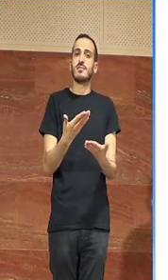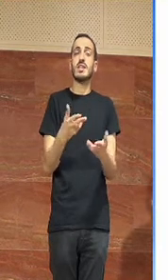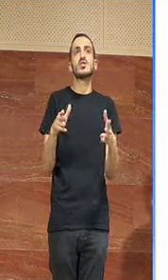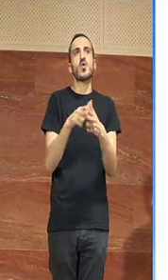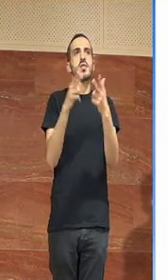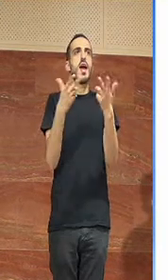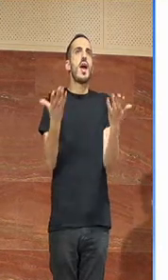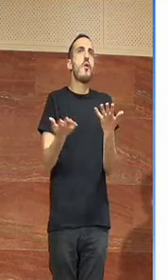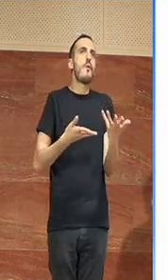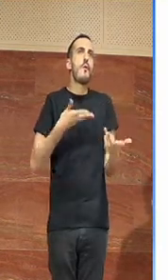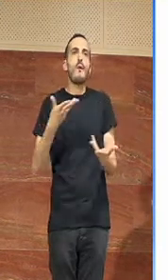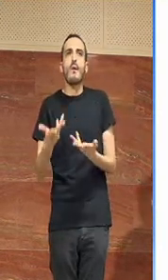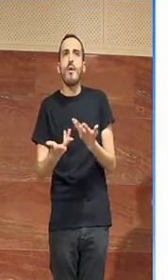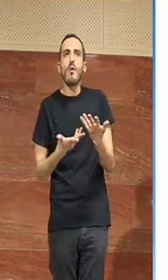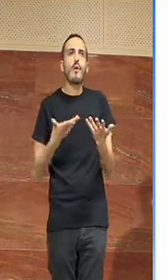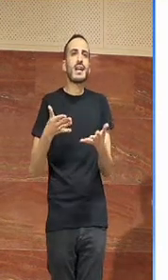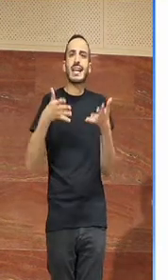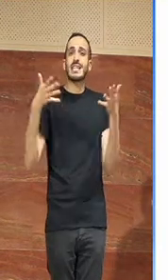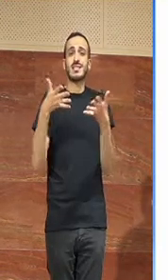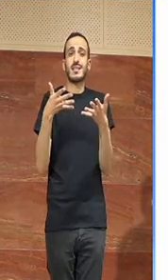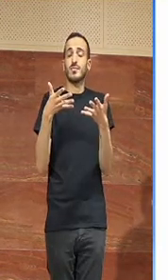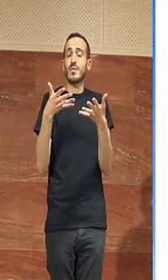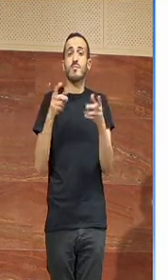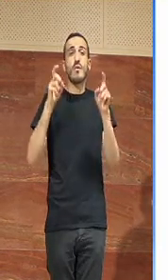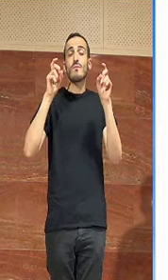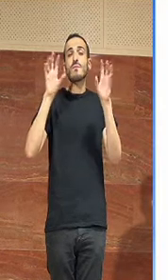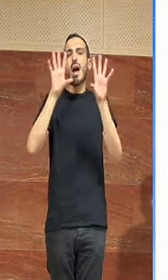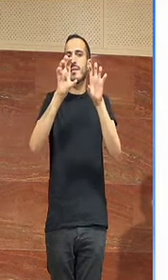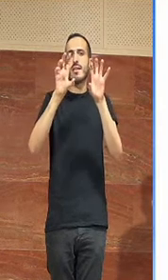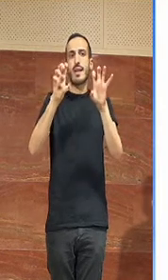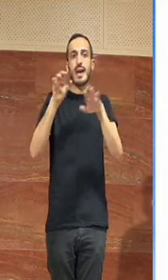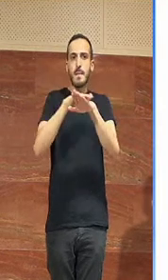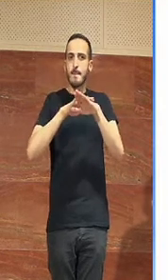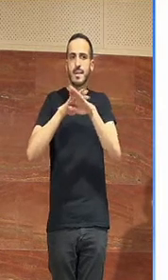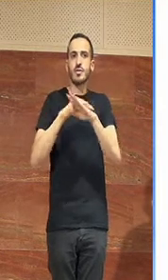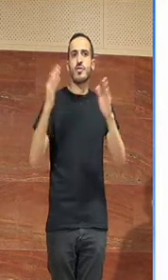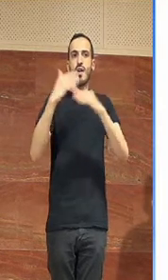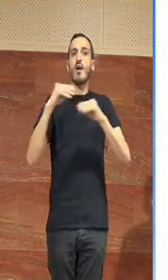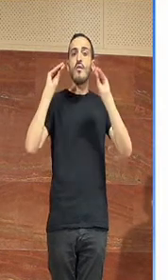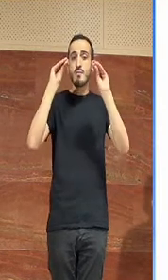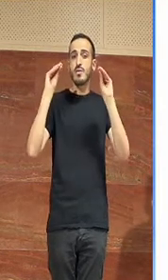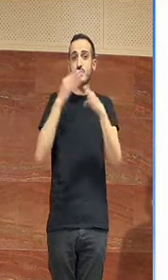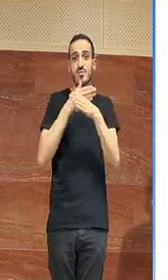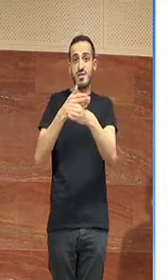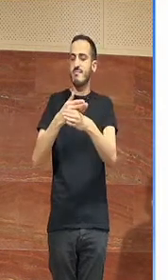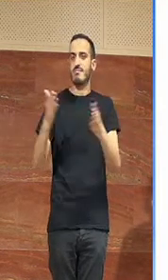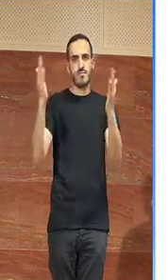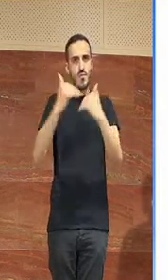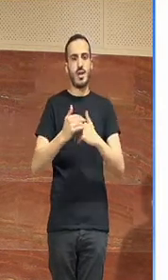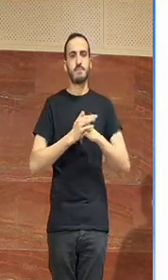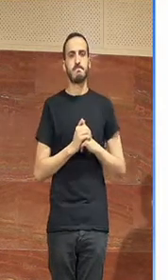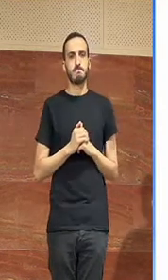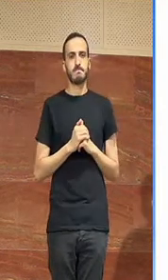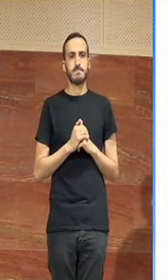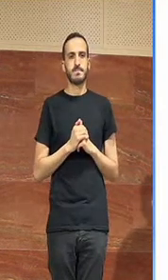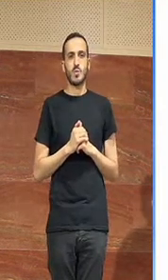social o un determinado tipo de asistencia no tienen la formación suficiente. No existen ayudas técnicas o las ayudas técnicas que existen no